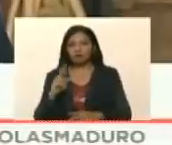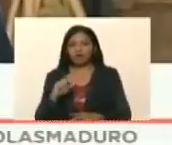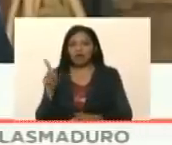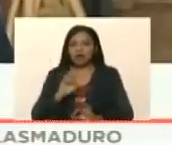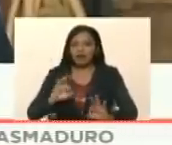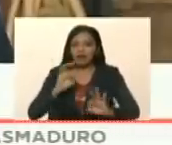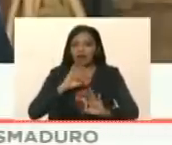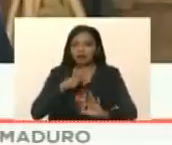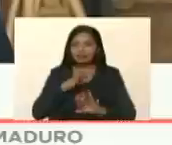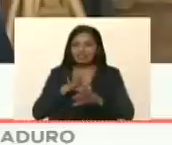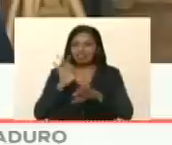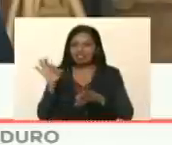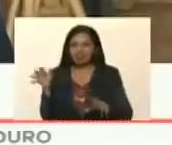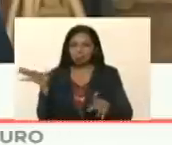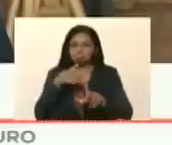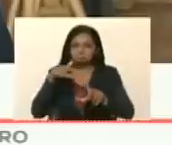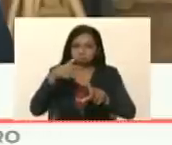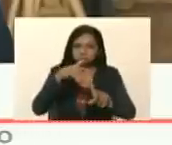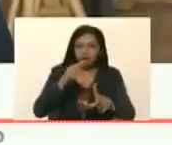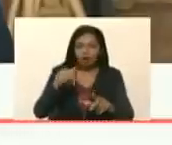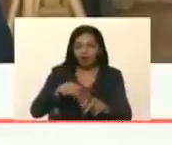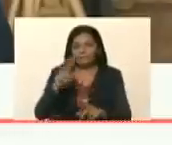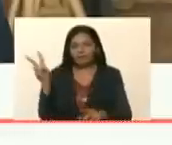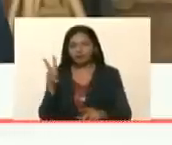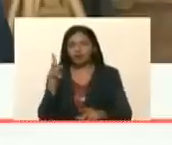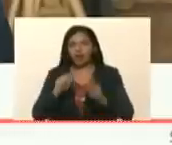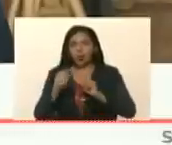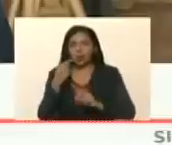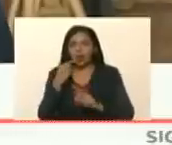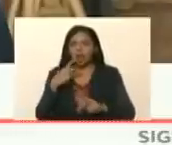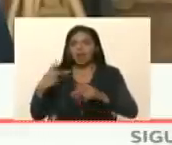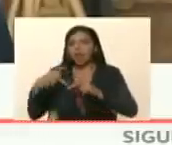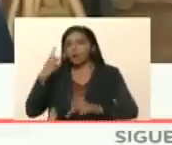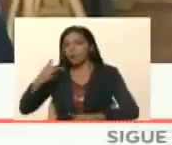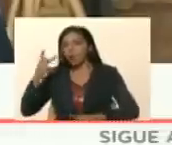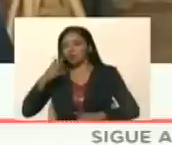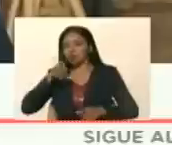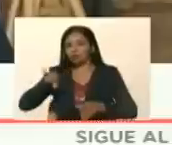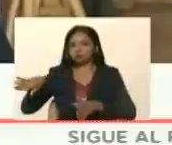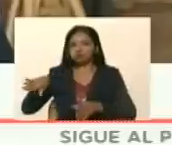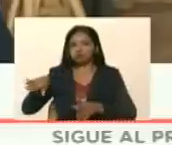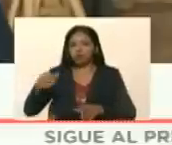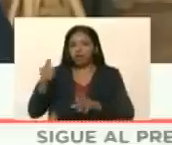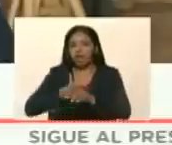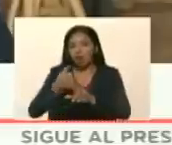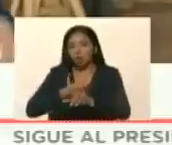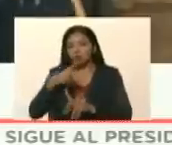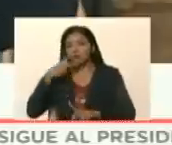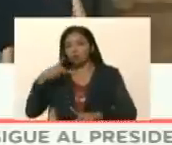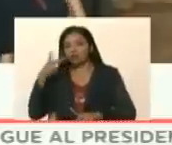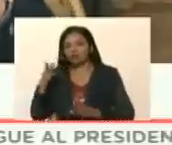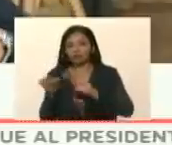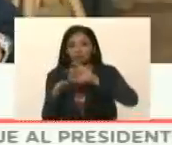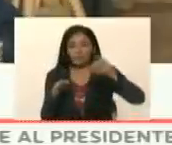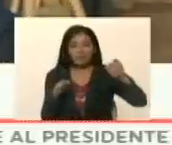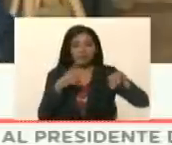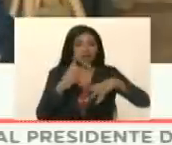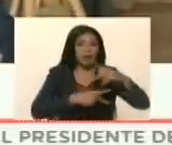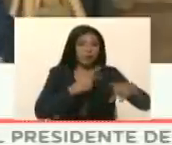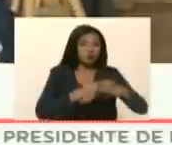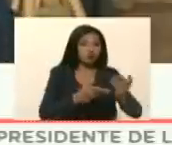se deje envenenar la mente. Una cosa es la política y la lucha política, y otra cosa es la